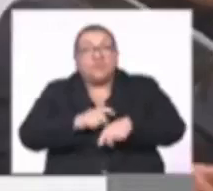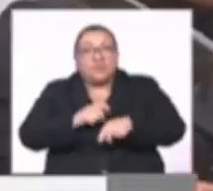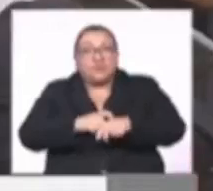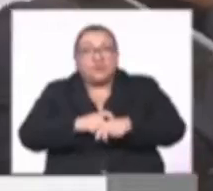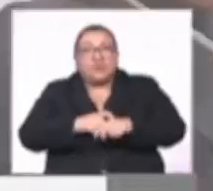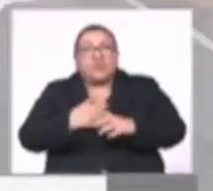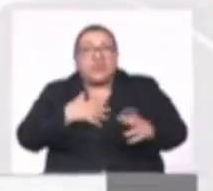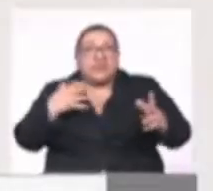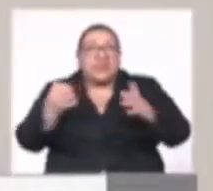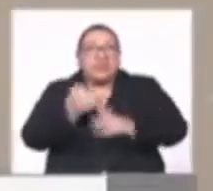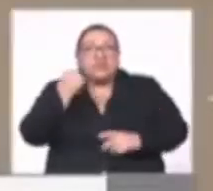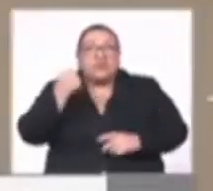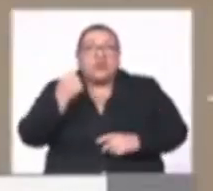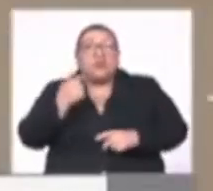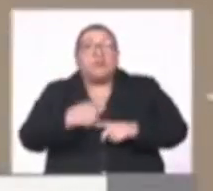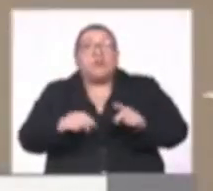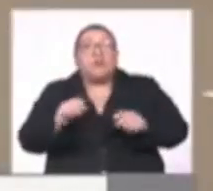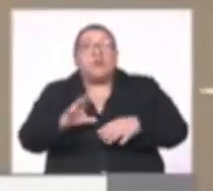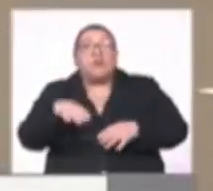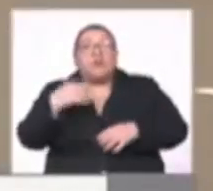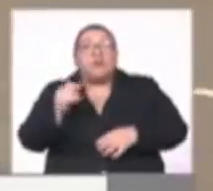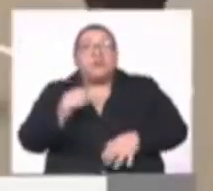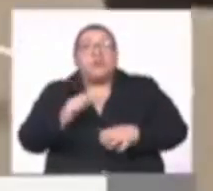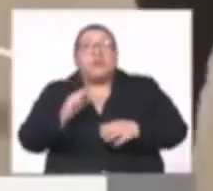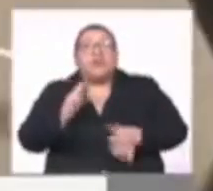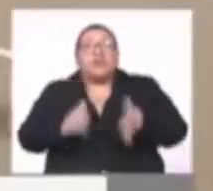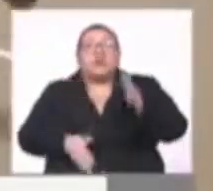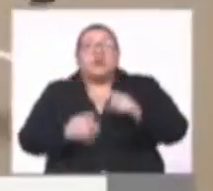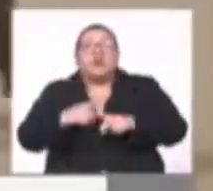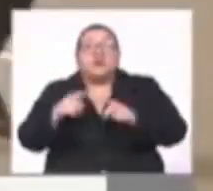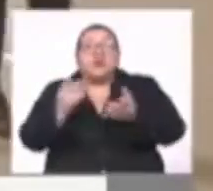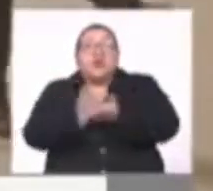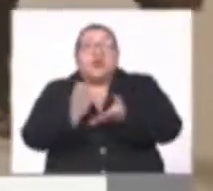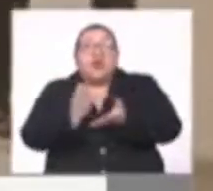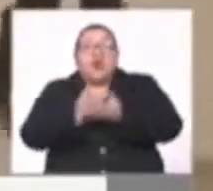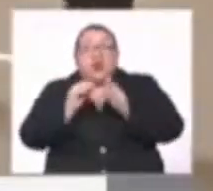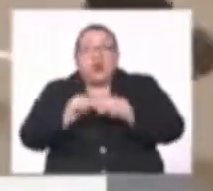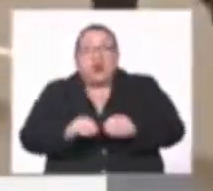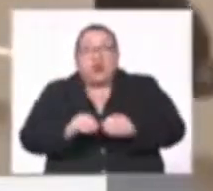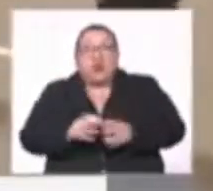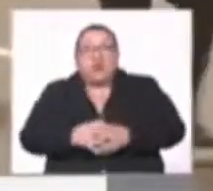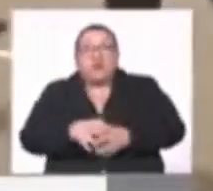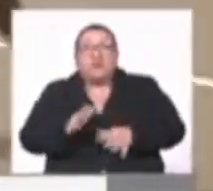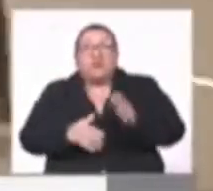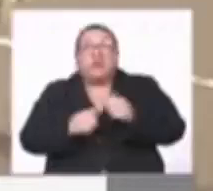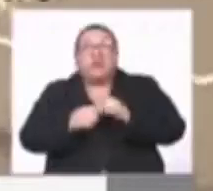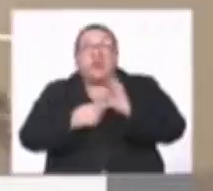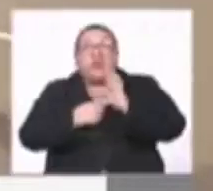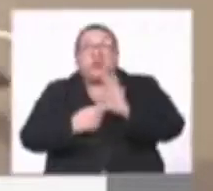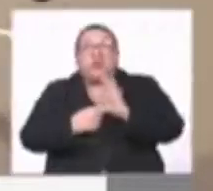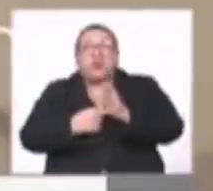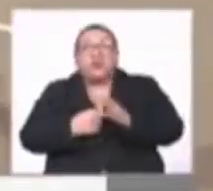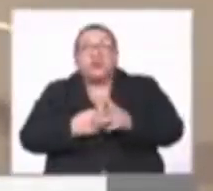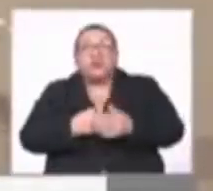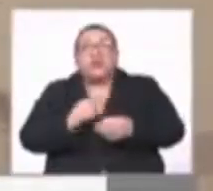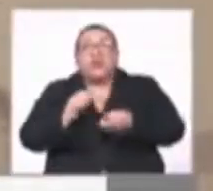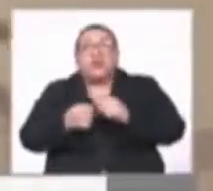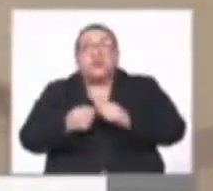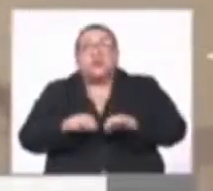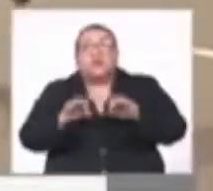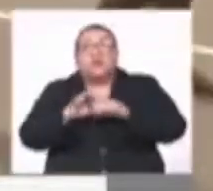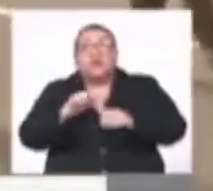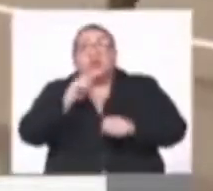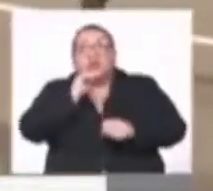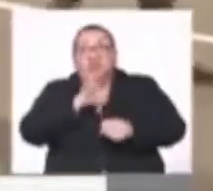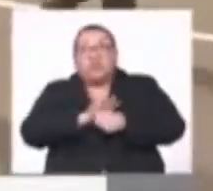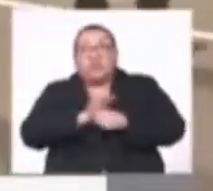quieren arrebatarnos. Posteriormente, escoltas de diversas instituciones educativas desfilaron como una muestra de renovación de compromiso